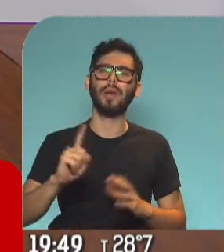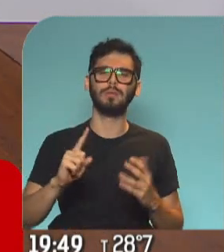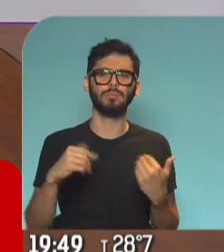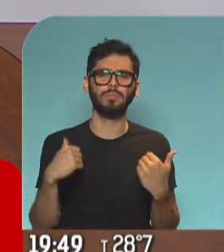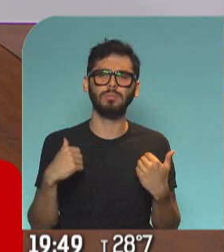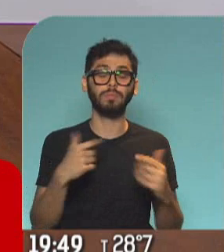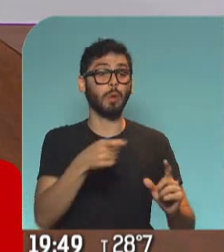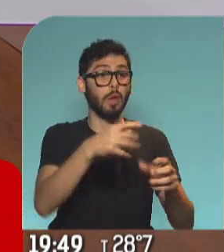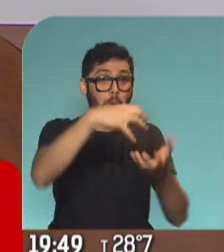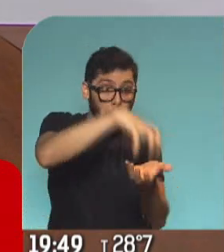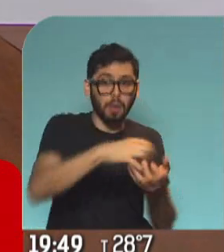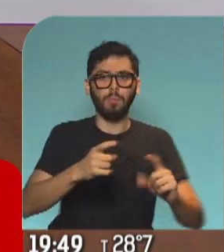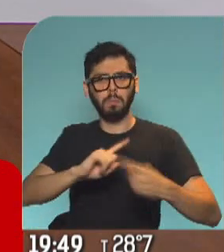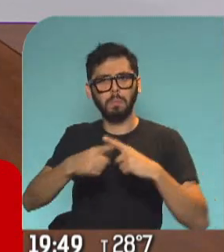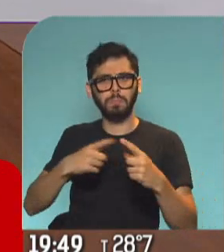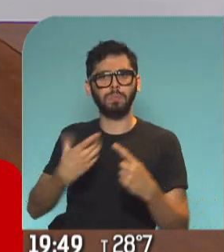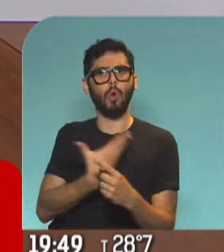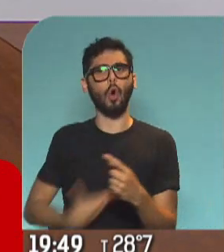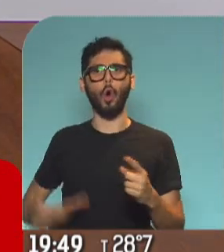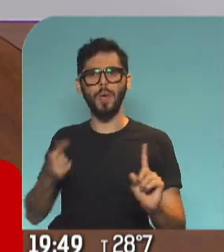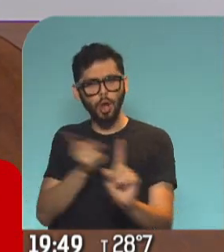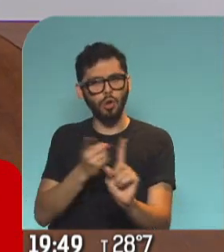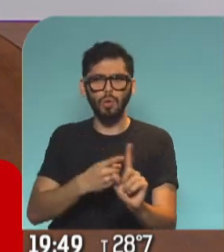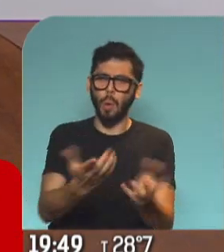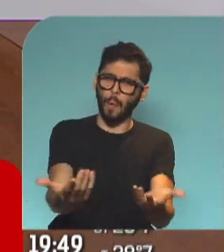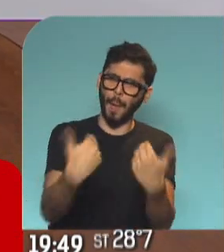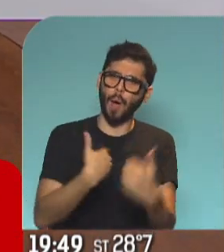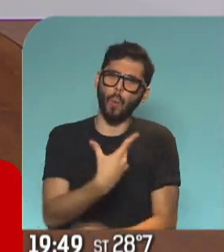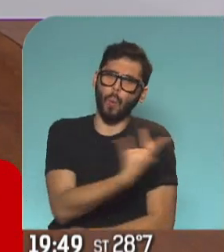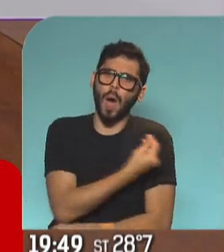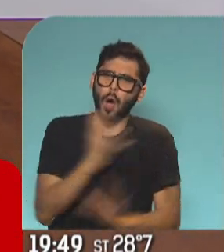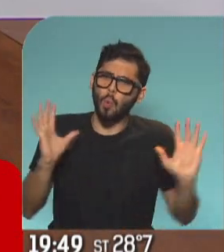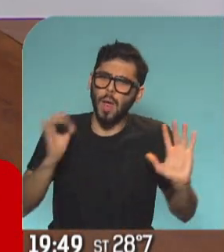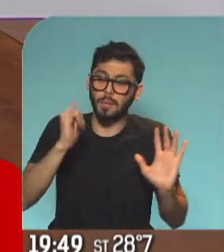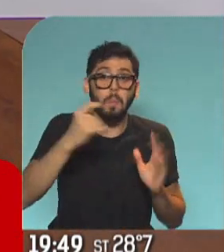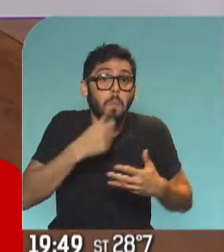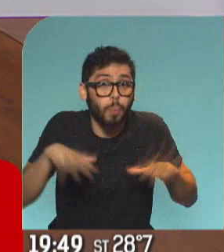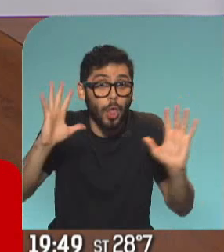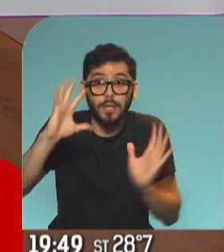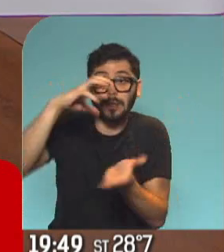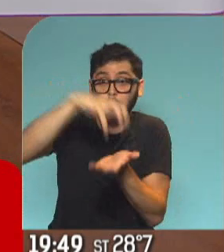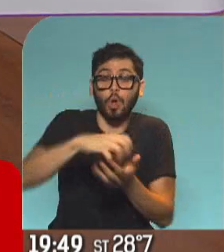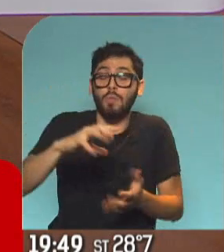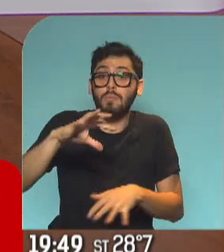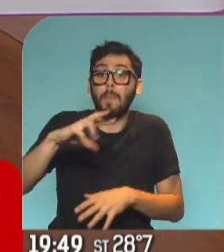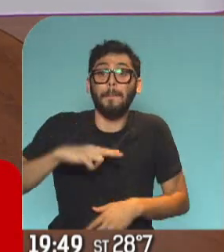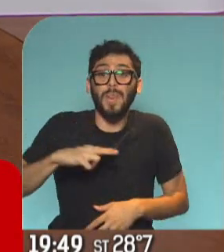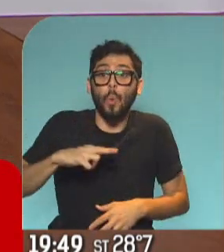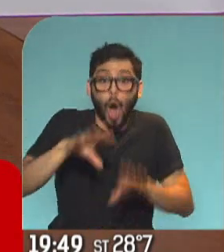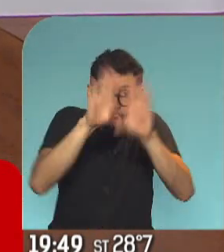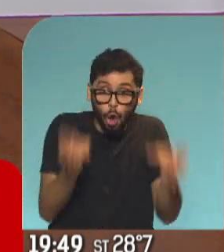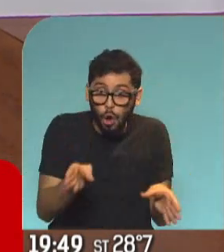con el gobierno de la Ciudad de Buenos Aires un espacio físico para la vacunación, porque puede suceder que una prepaga ofrezca a un hospital a sus